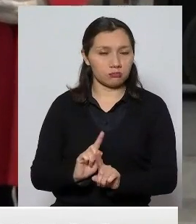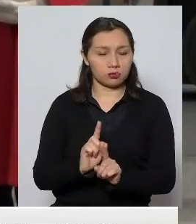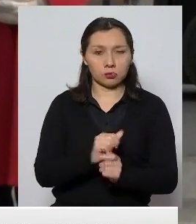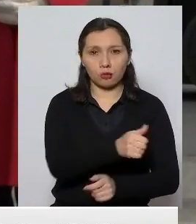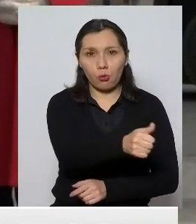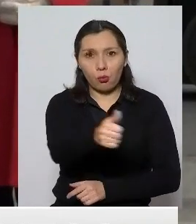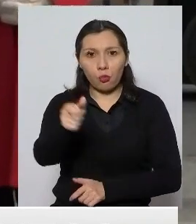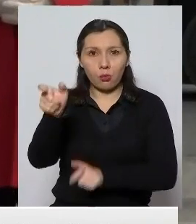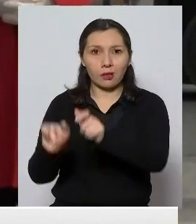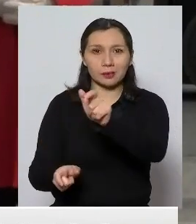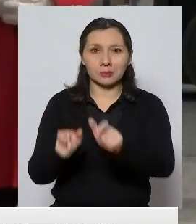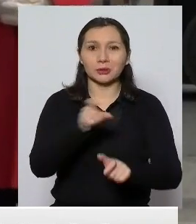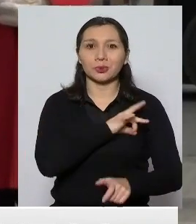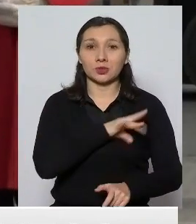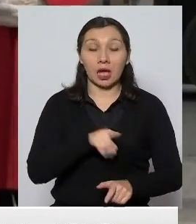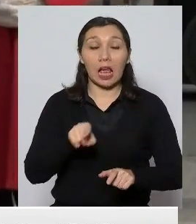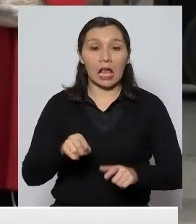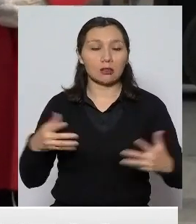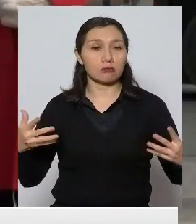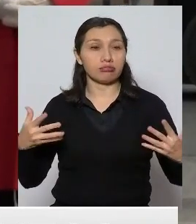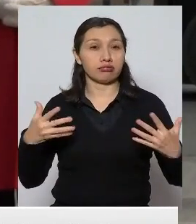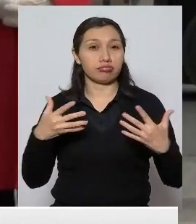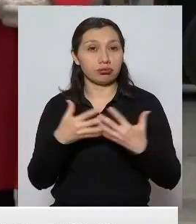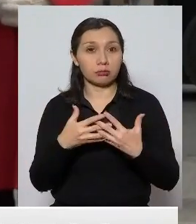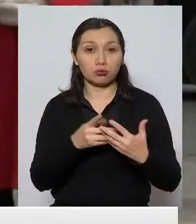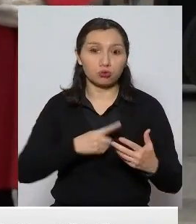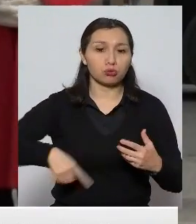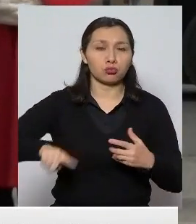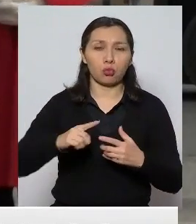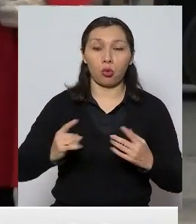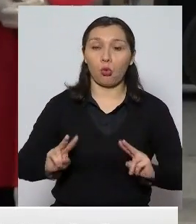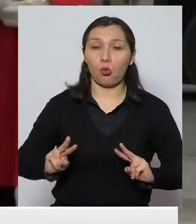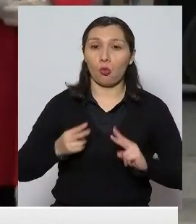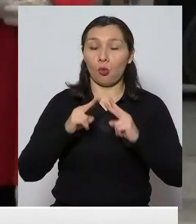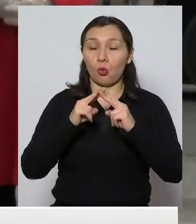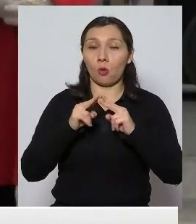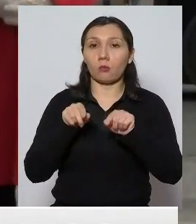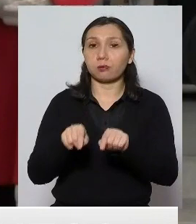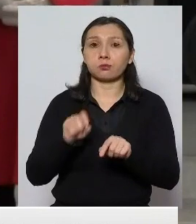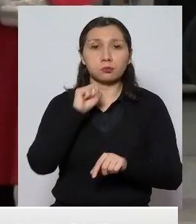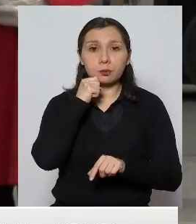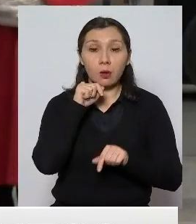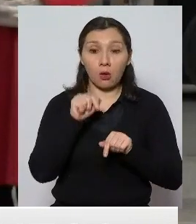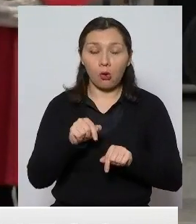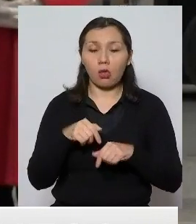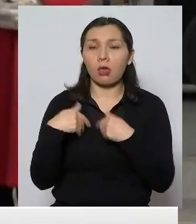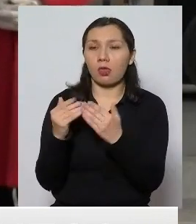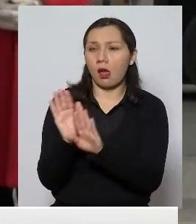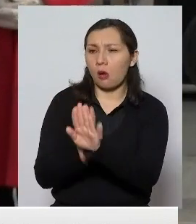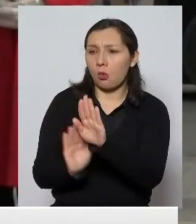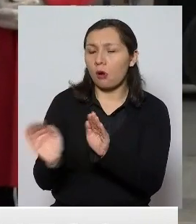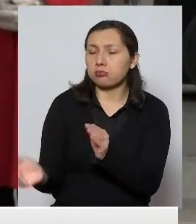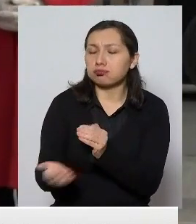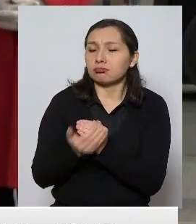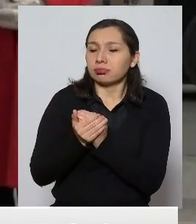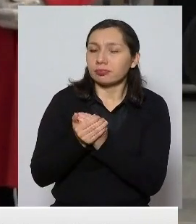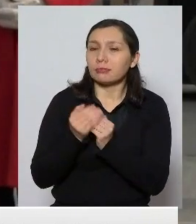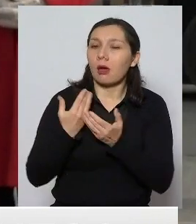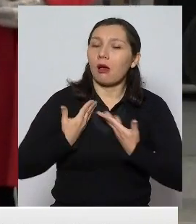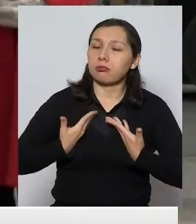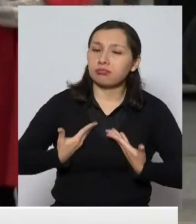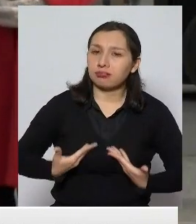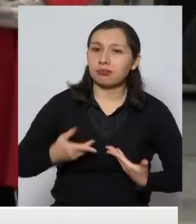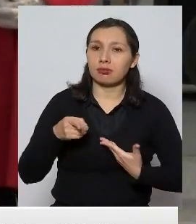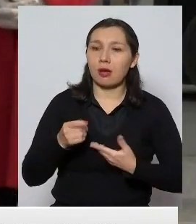todos los chilenos, estas redes que todos hemos construido hoy día llevan amparo, protección y alivio a más